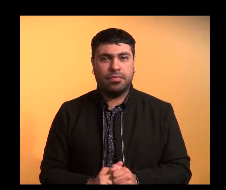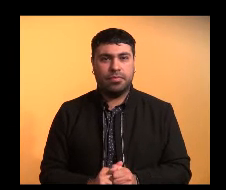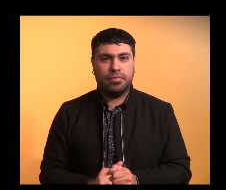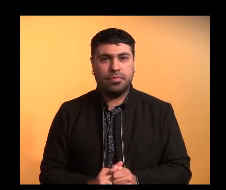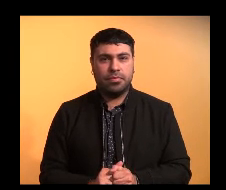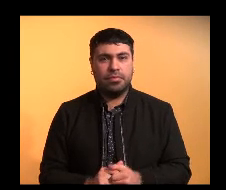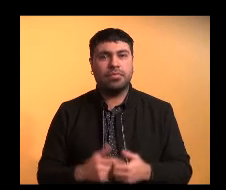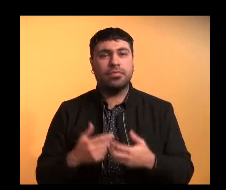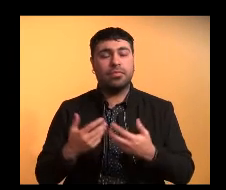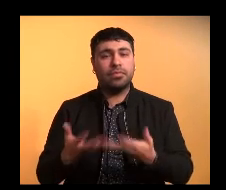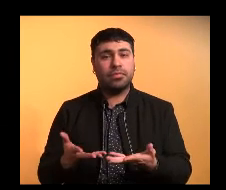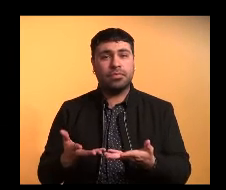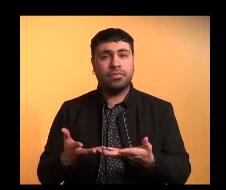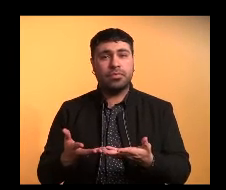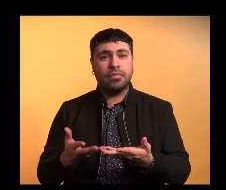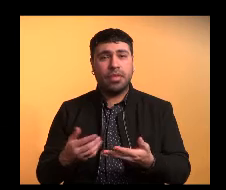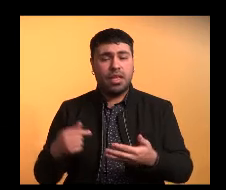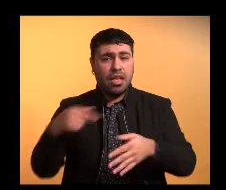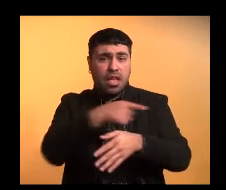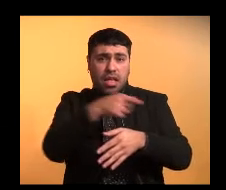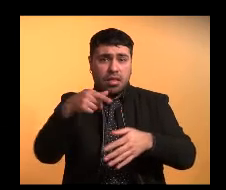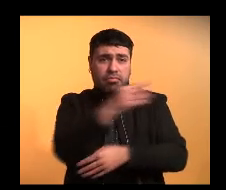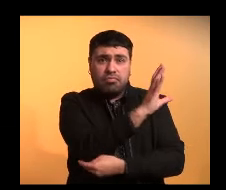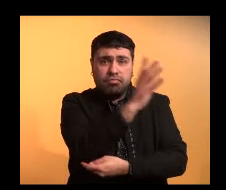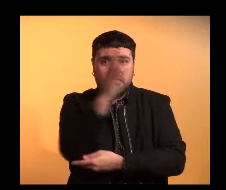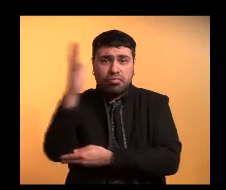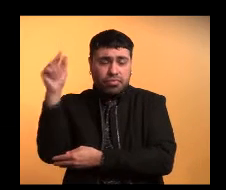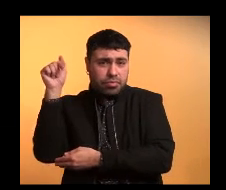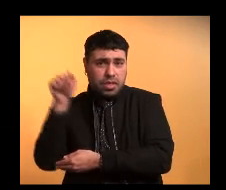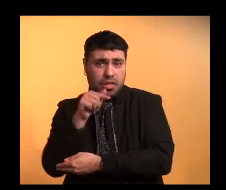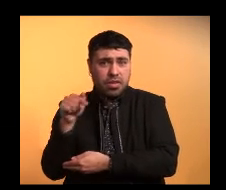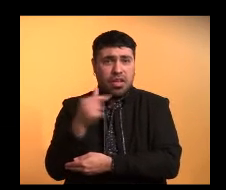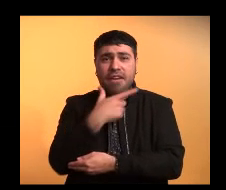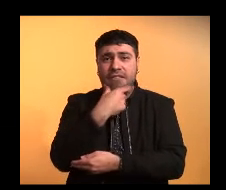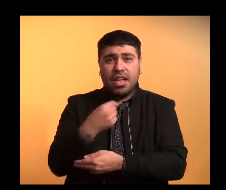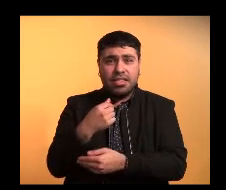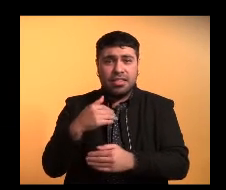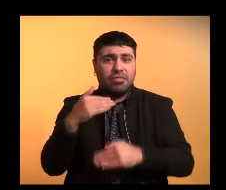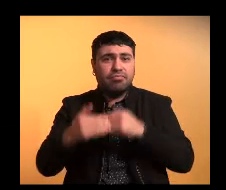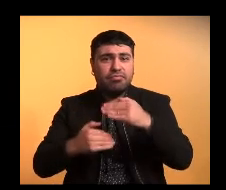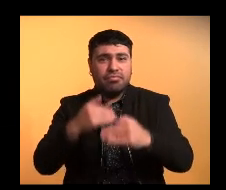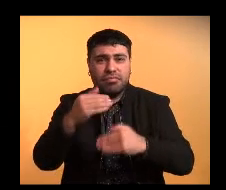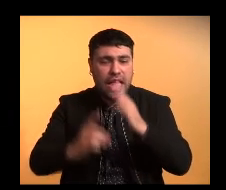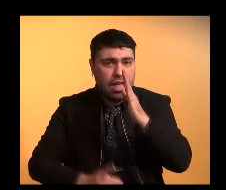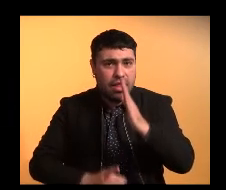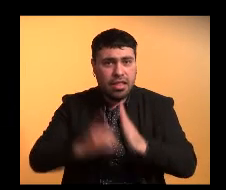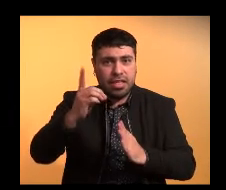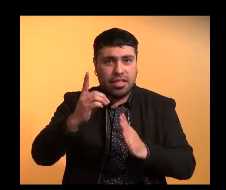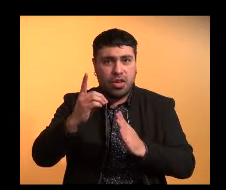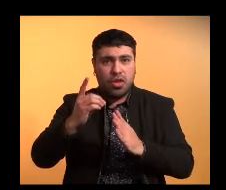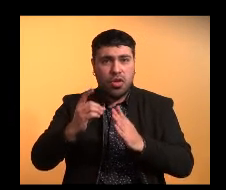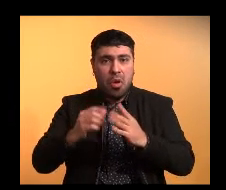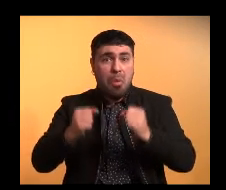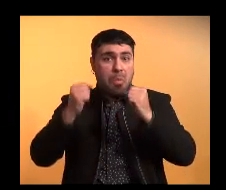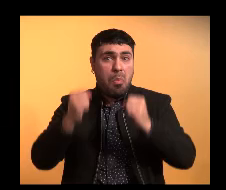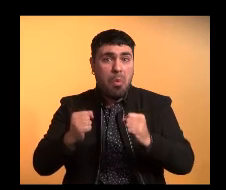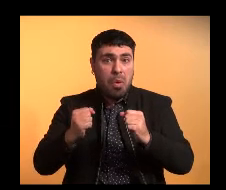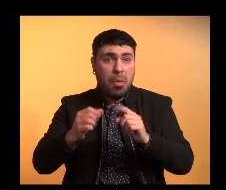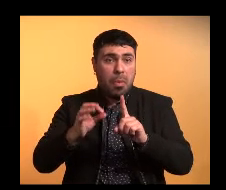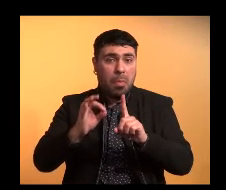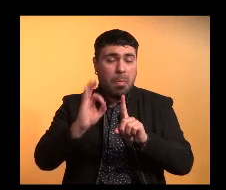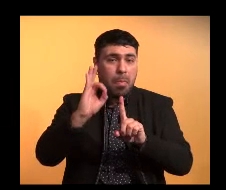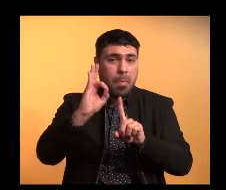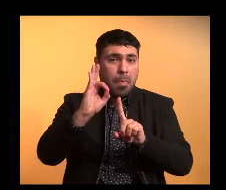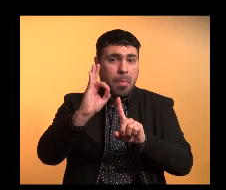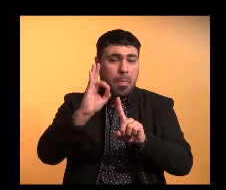y por otro lado, sus fases reproductivas también no se desarrollan muy bien a bajas temperaturas. Entonces no es muy